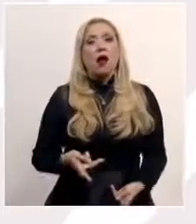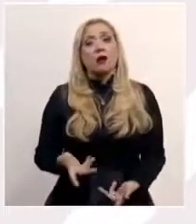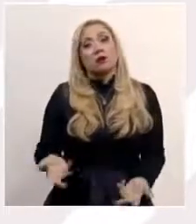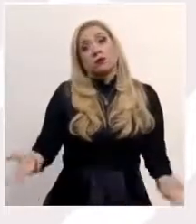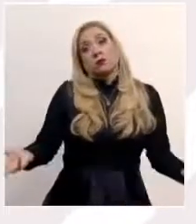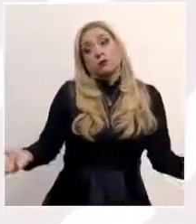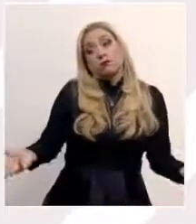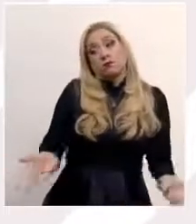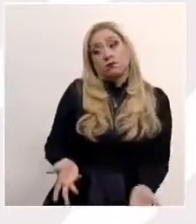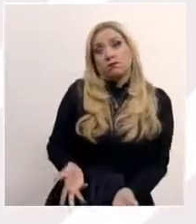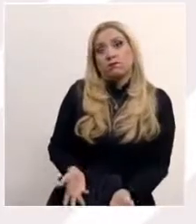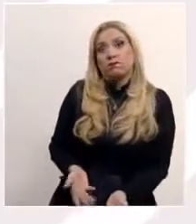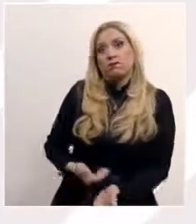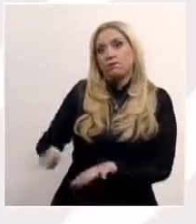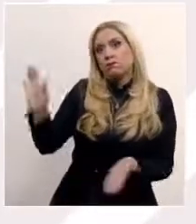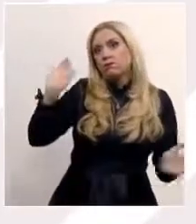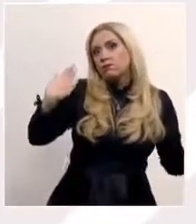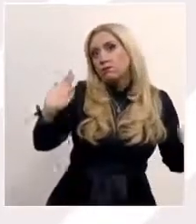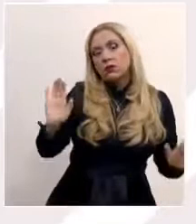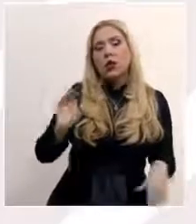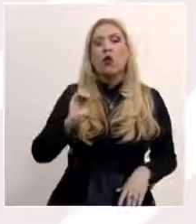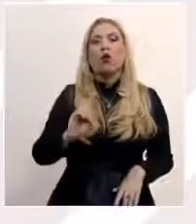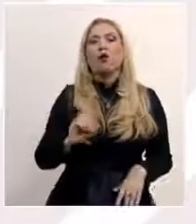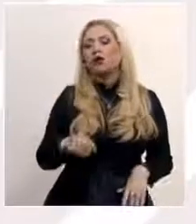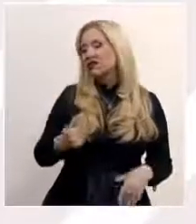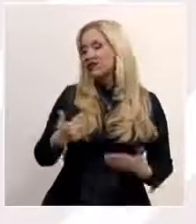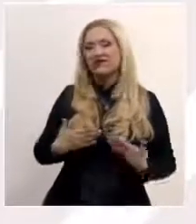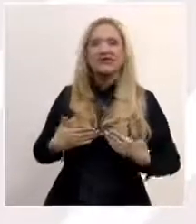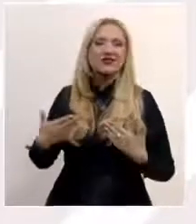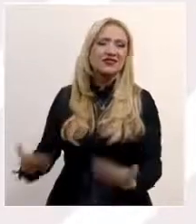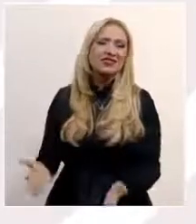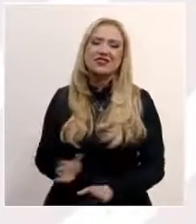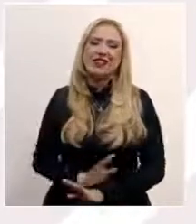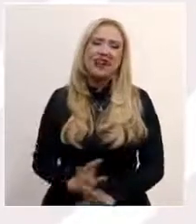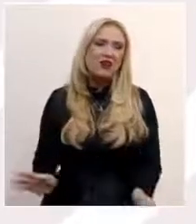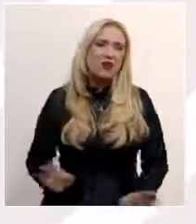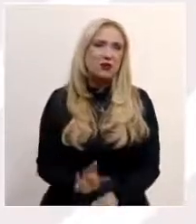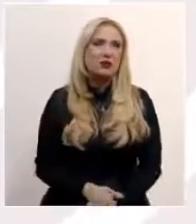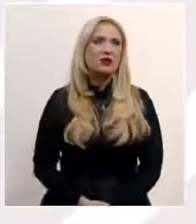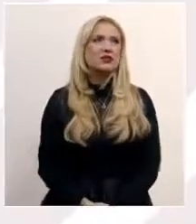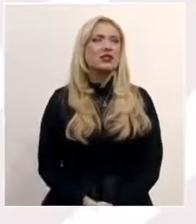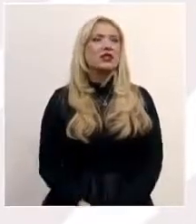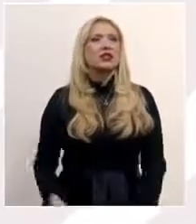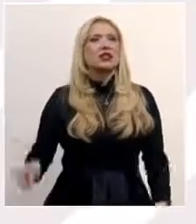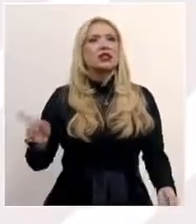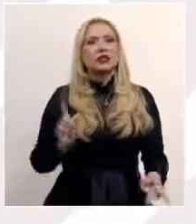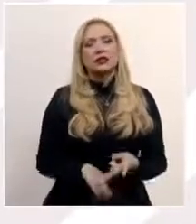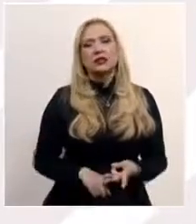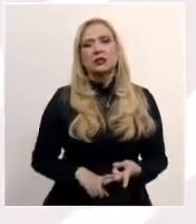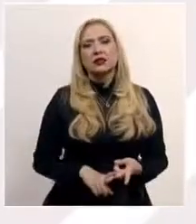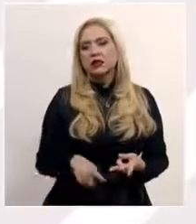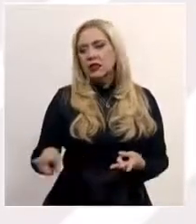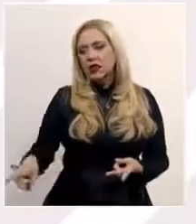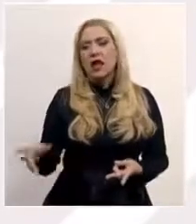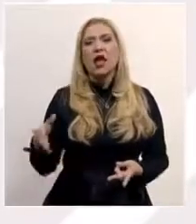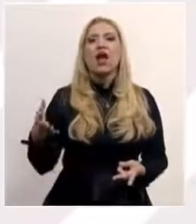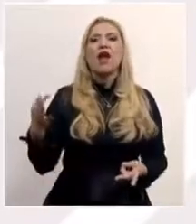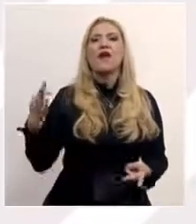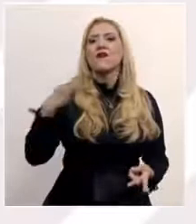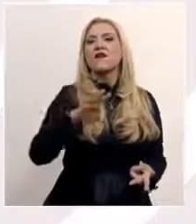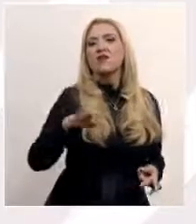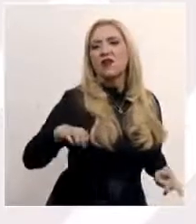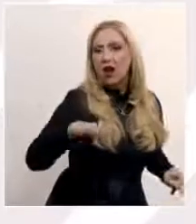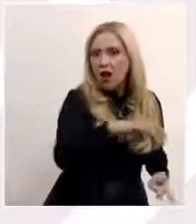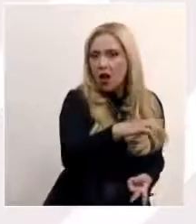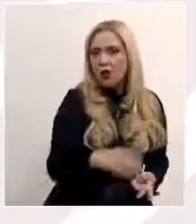despedirlas. Por ejemplo, que han perdido la confianza, pudimos leer en varios expedientes que cometieron fraude, que ya